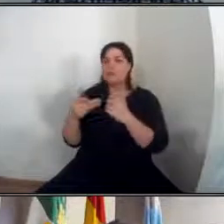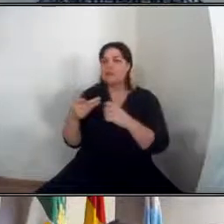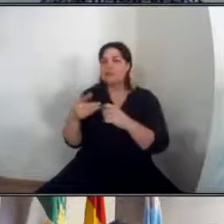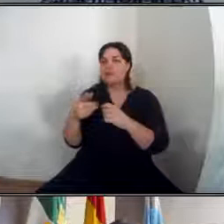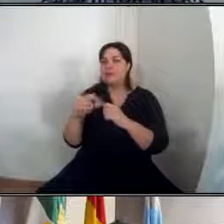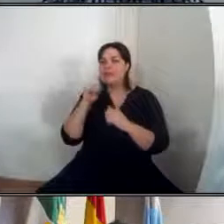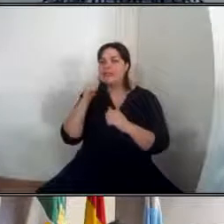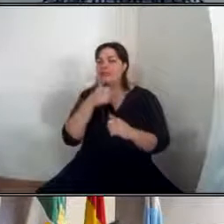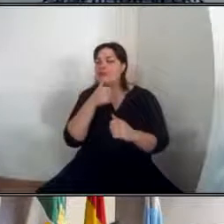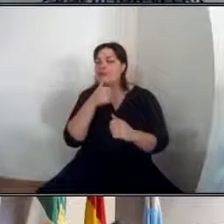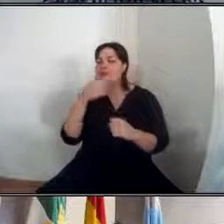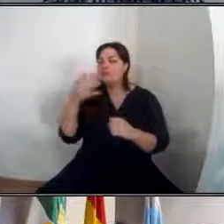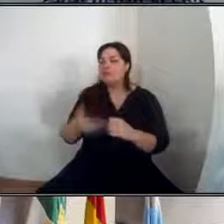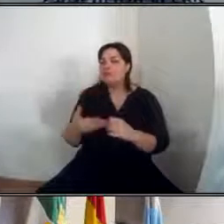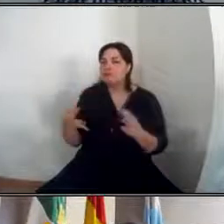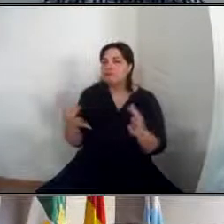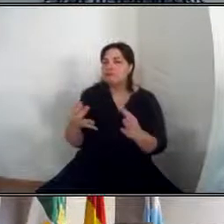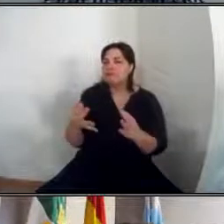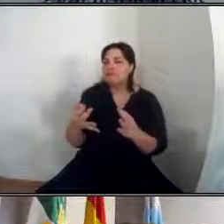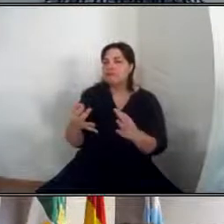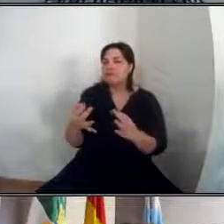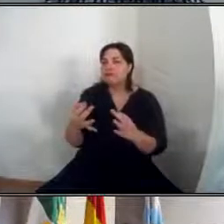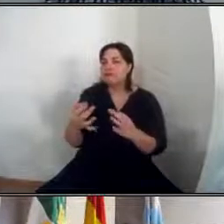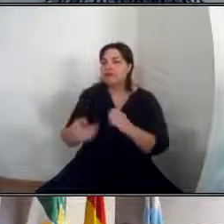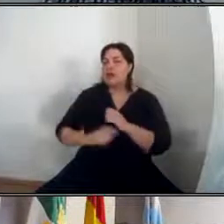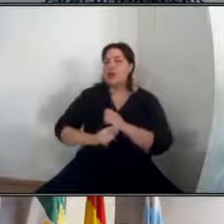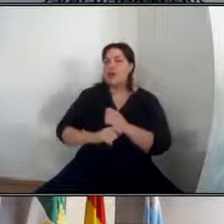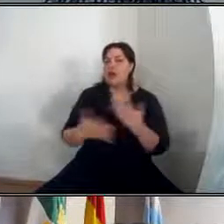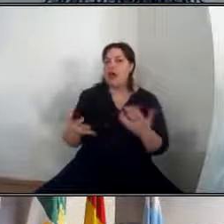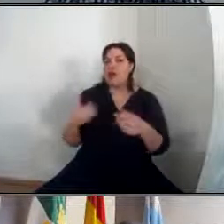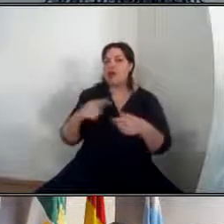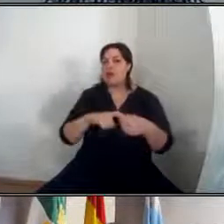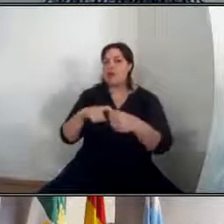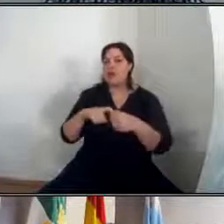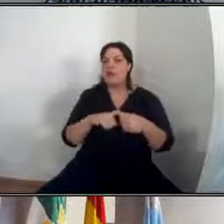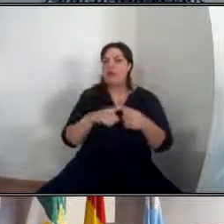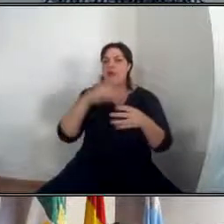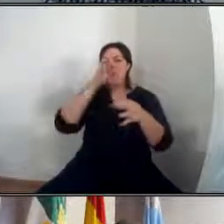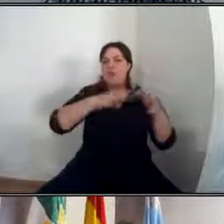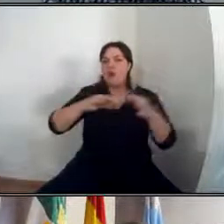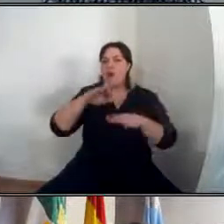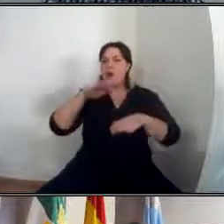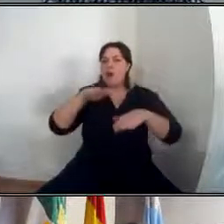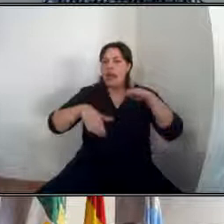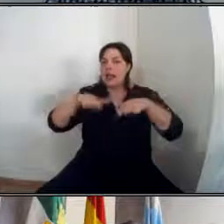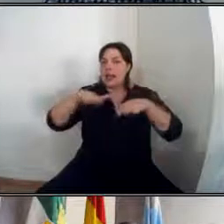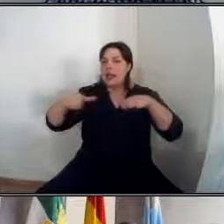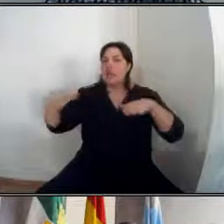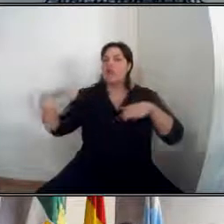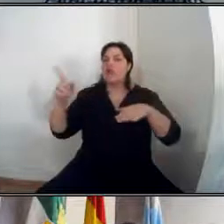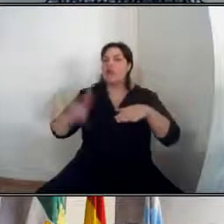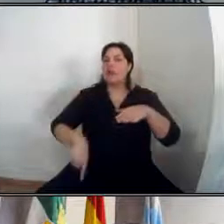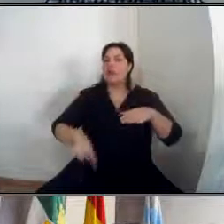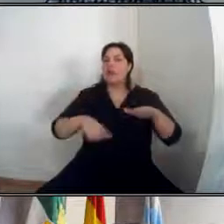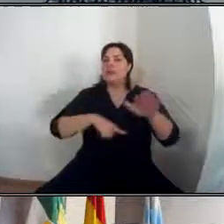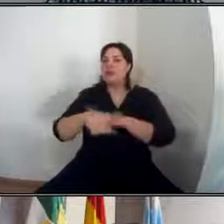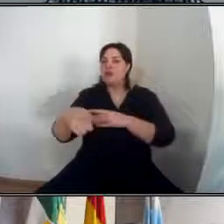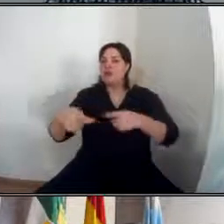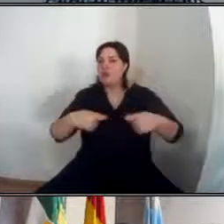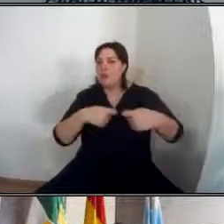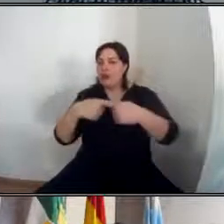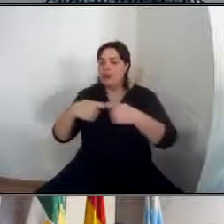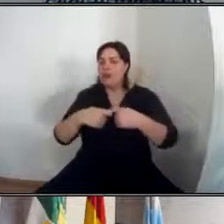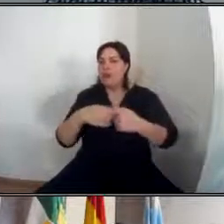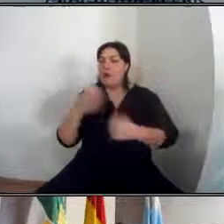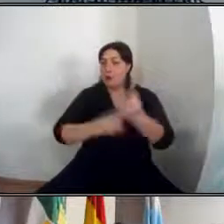gestión ha sido siempre la solidaridad, el equilibrio intermunicipal, la cooperación en el desarrollo económico